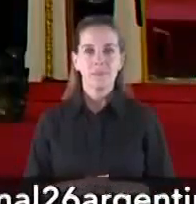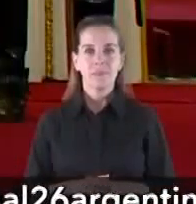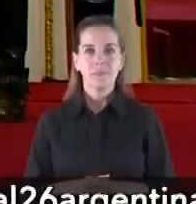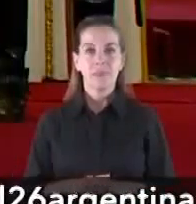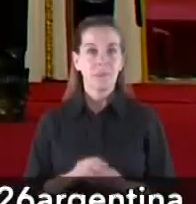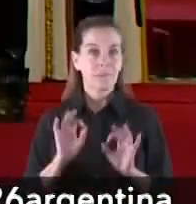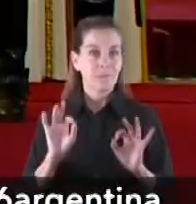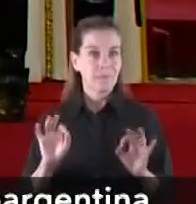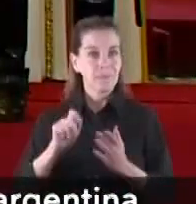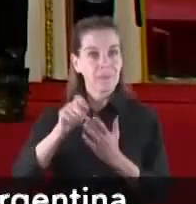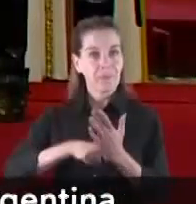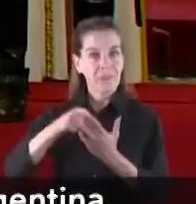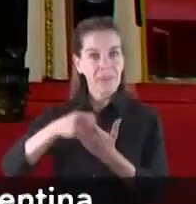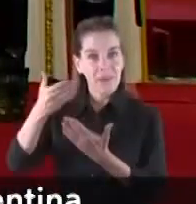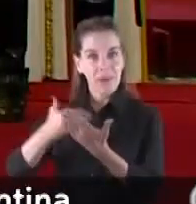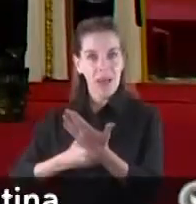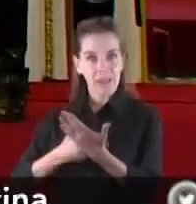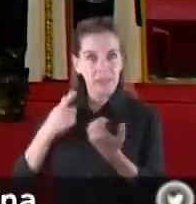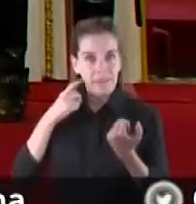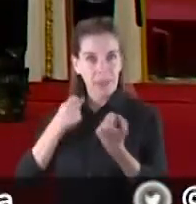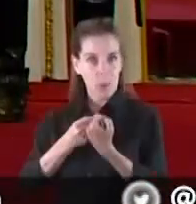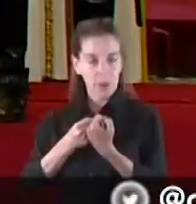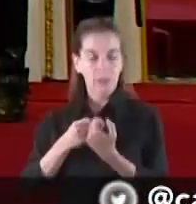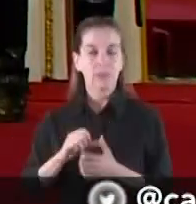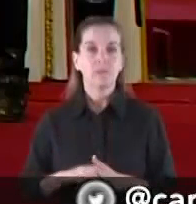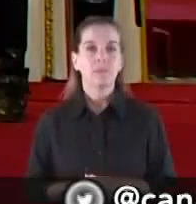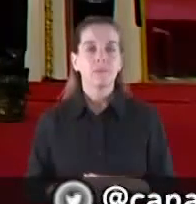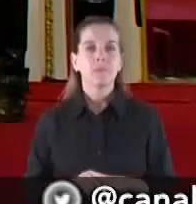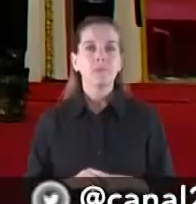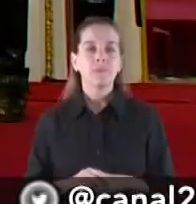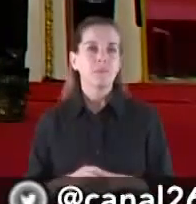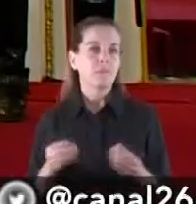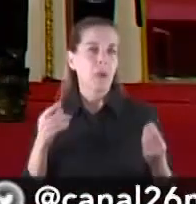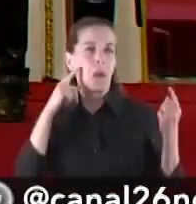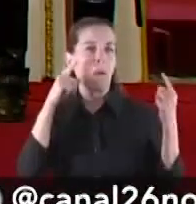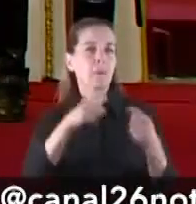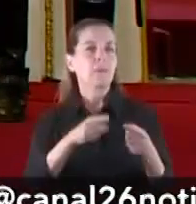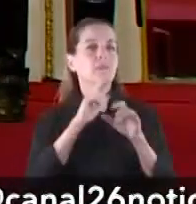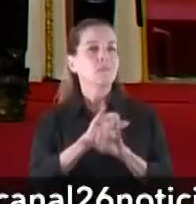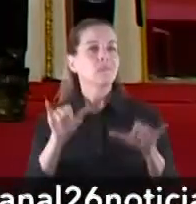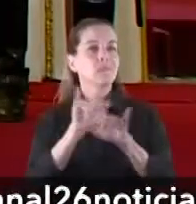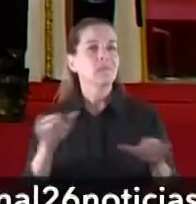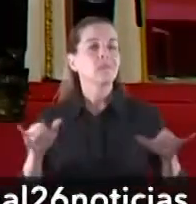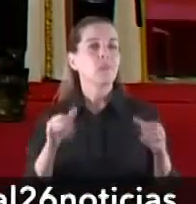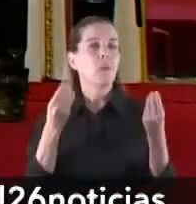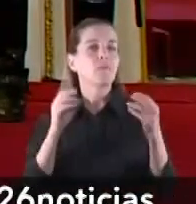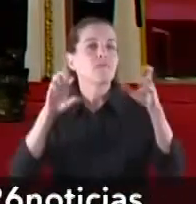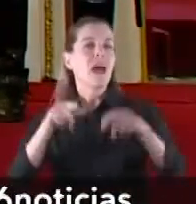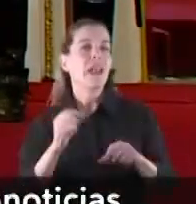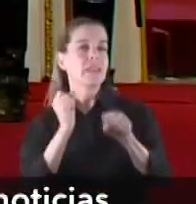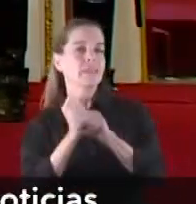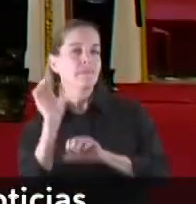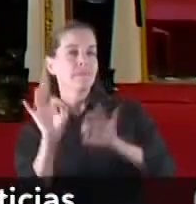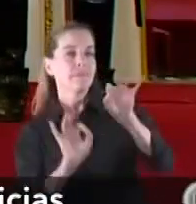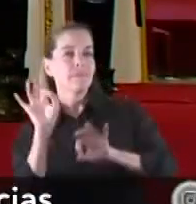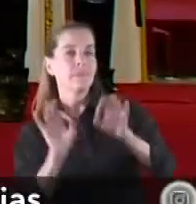diálogo biregional. Así que de esta manera entonces el presidente Alberto Fernández recibe a Ursula von der Leyen,